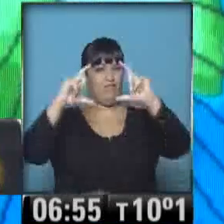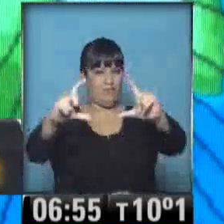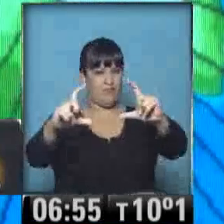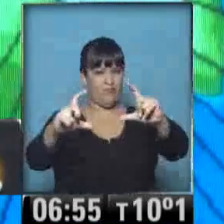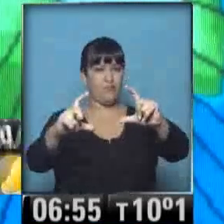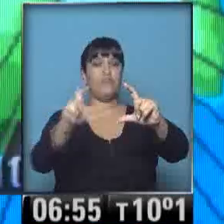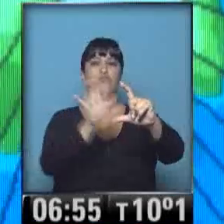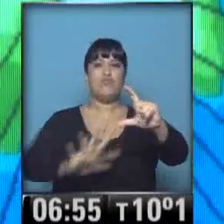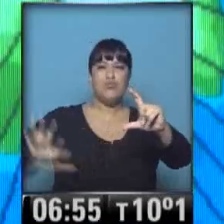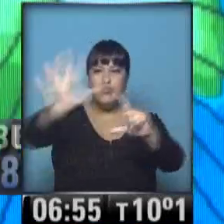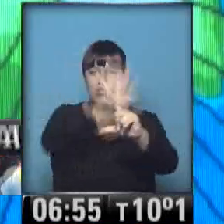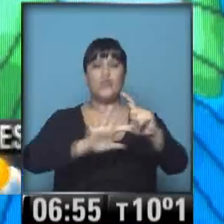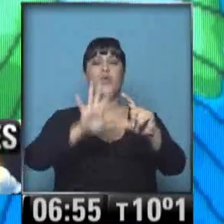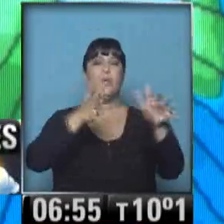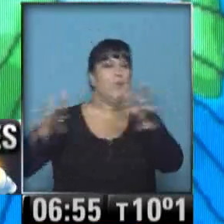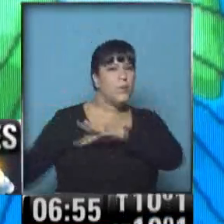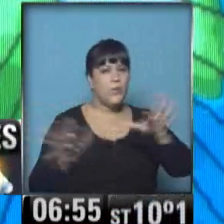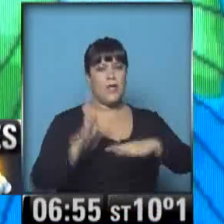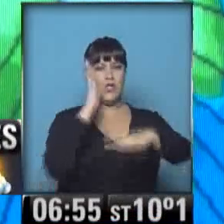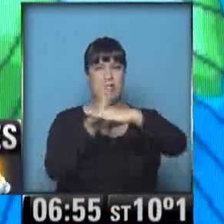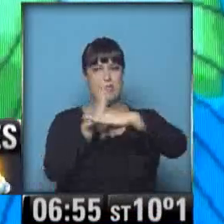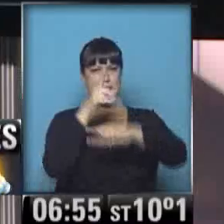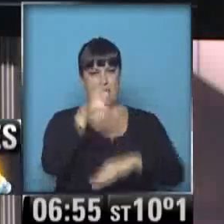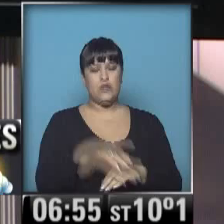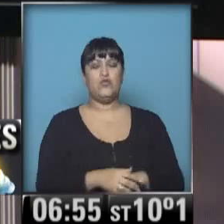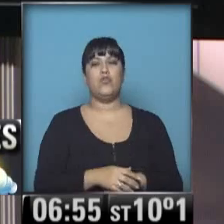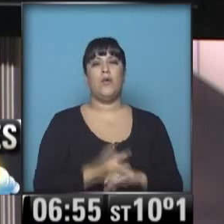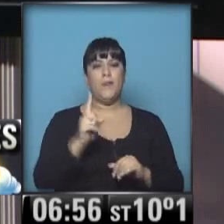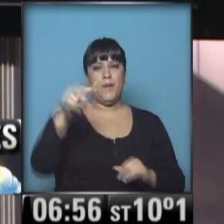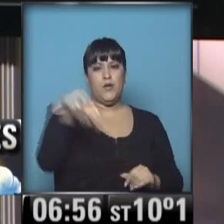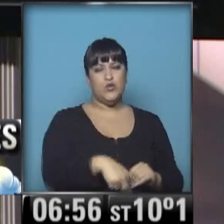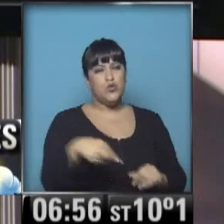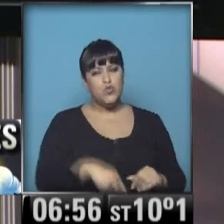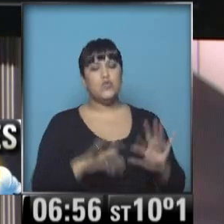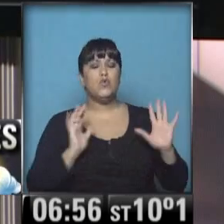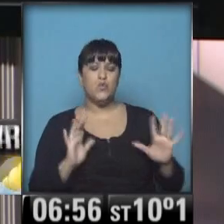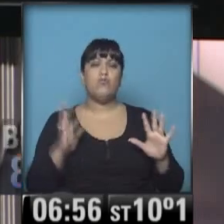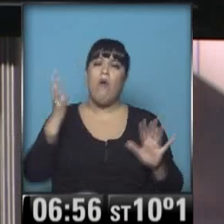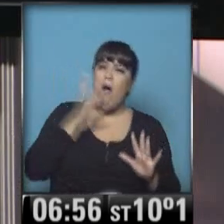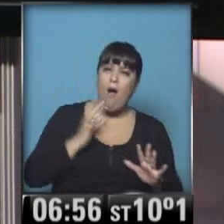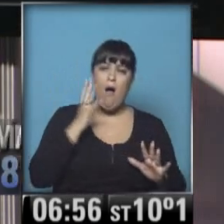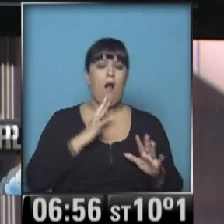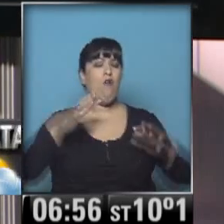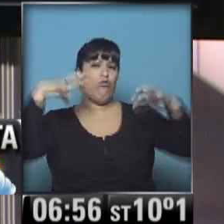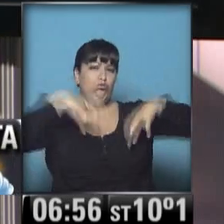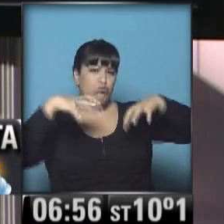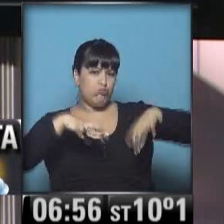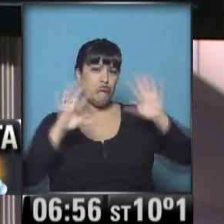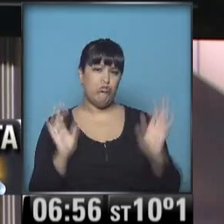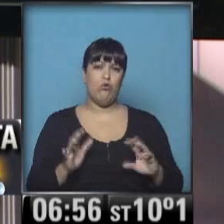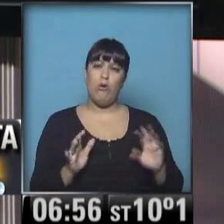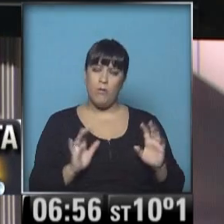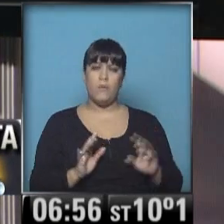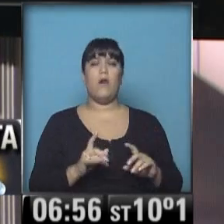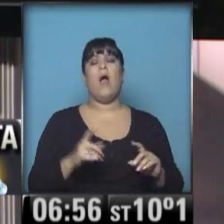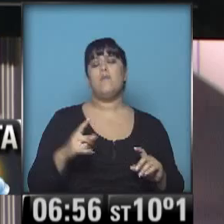el anticiclón en todo el centro del país. Patagonia, apenas un poquitito de precipitación ahí, muy en